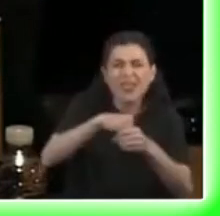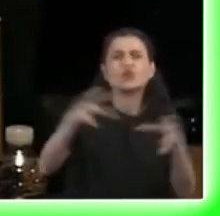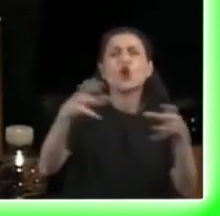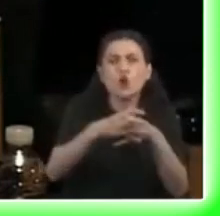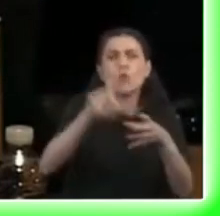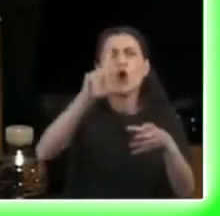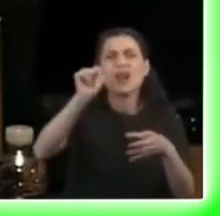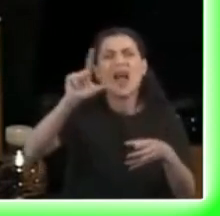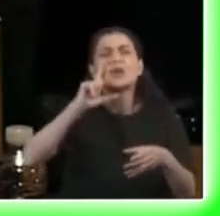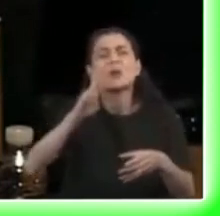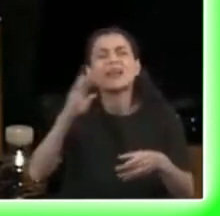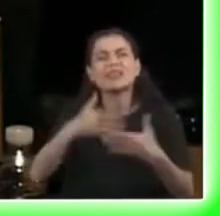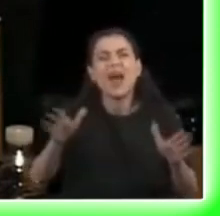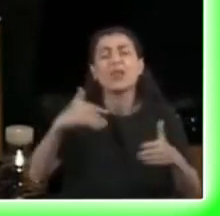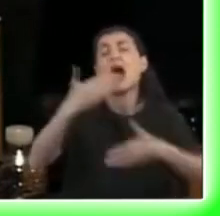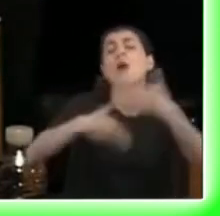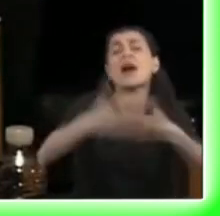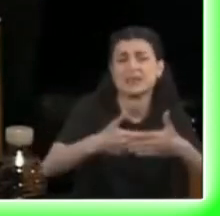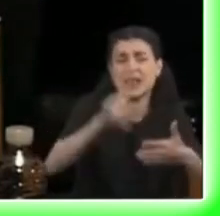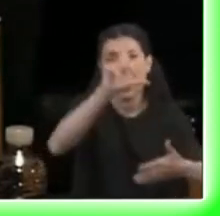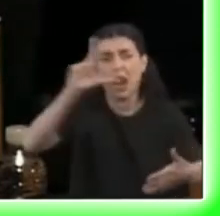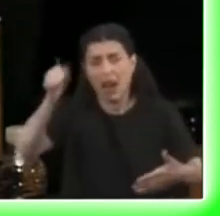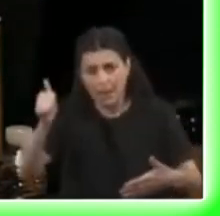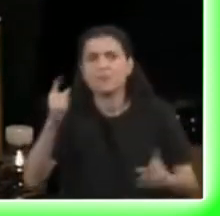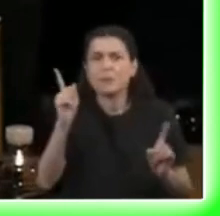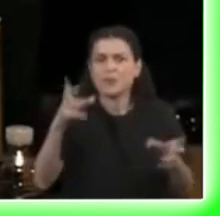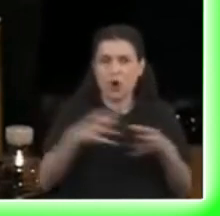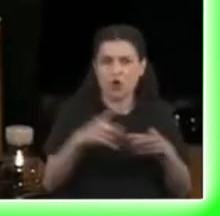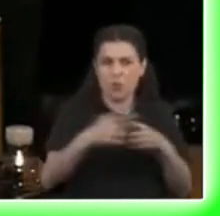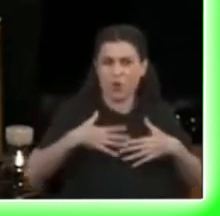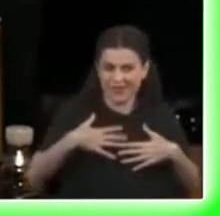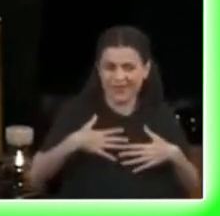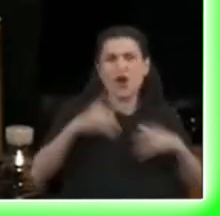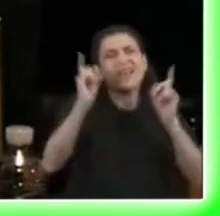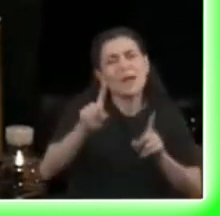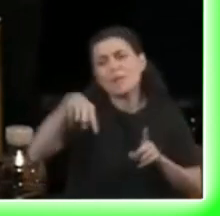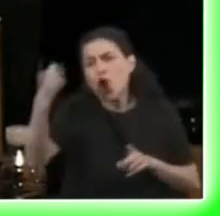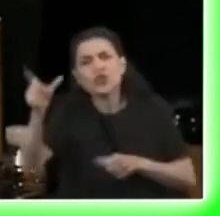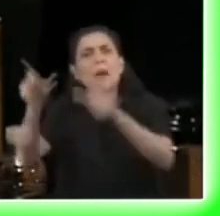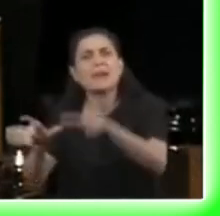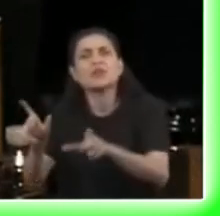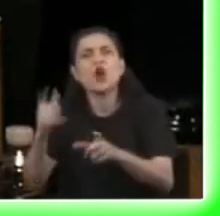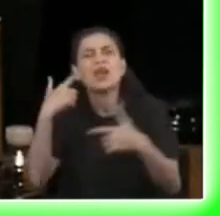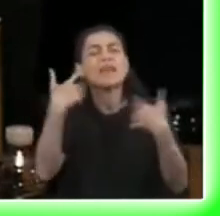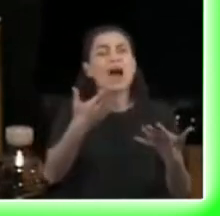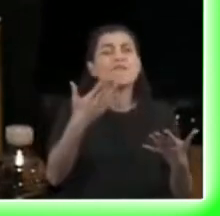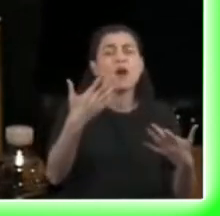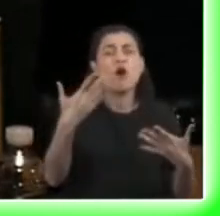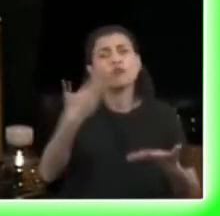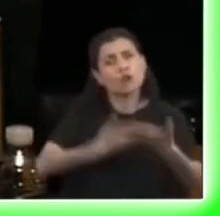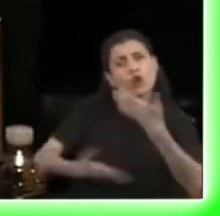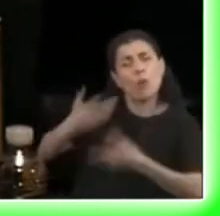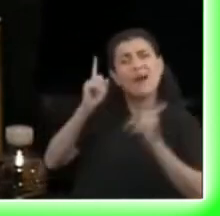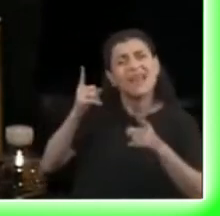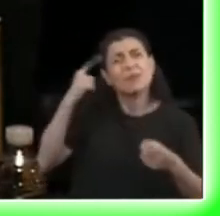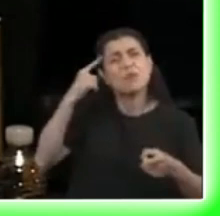Avanza, nuestro partido, y a todos los que acompañan las ideas de la libertad, desde dirigentes importantes con responsabilidad de Estado hasta